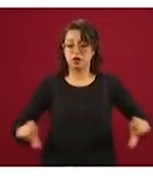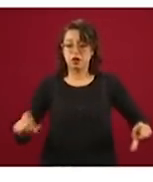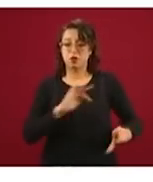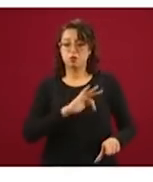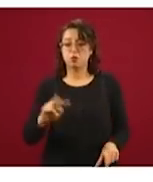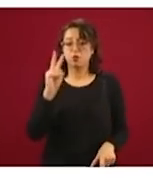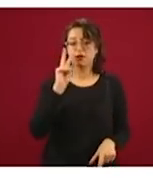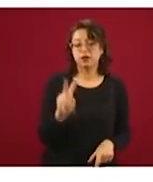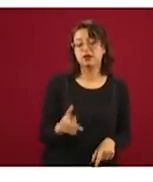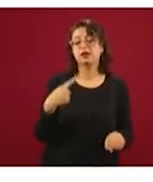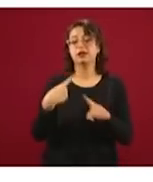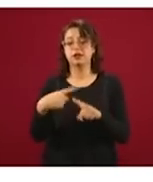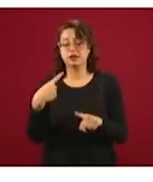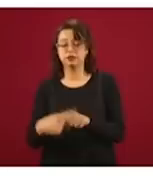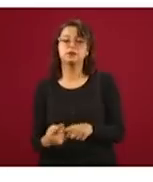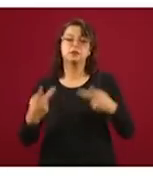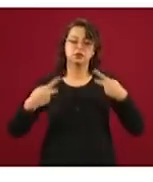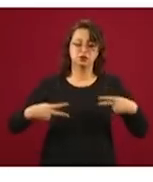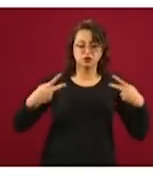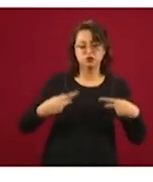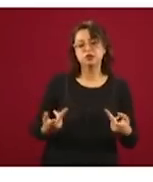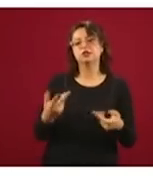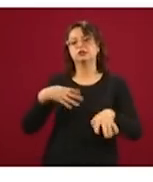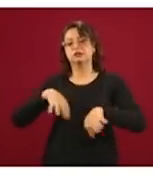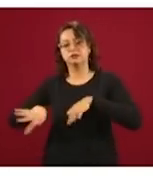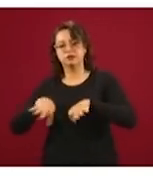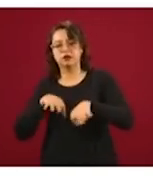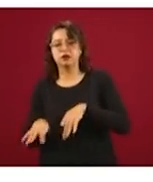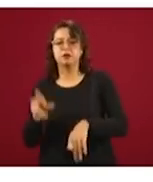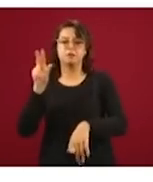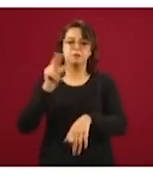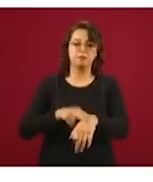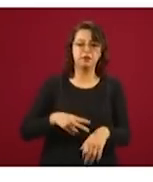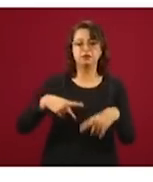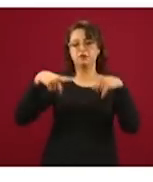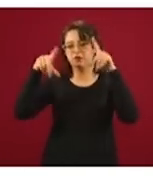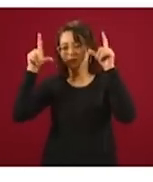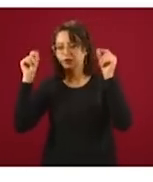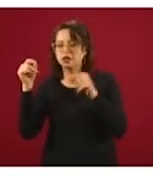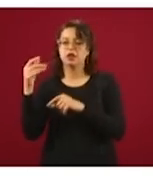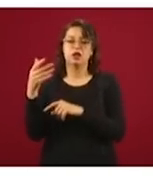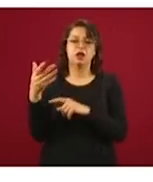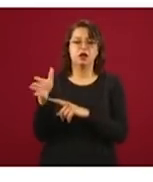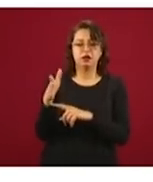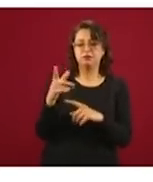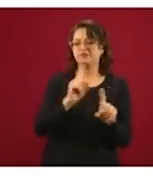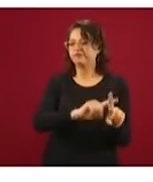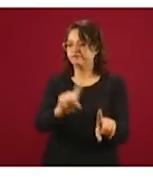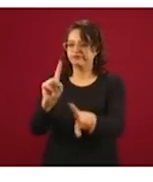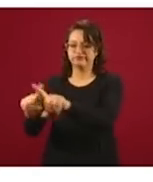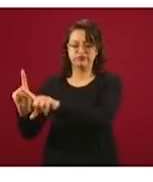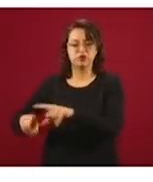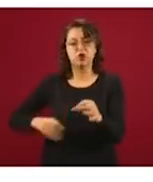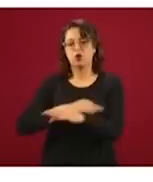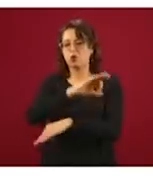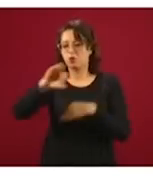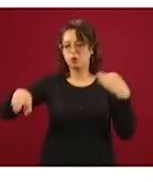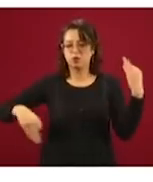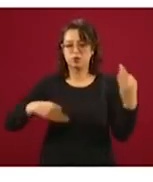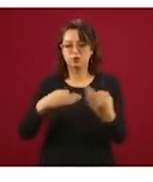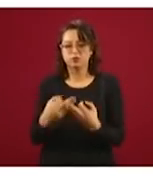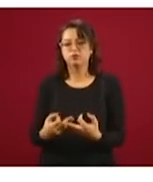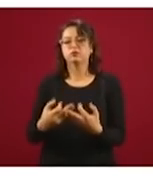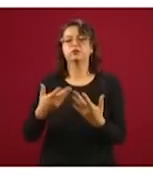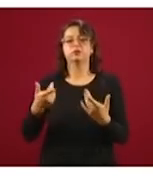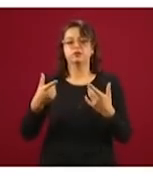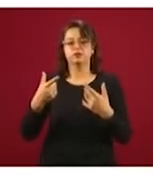son trabajadoras y trabajadores de todos los ámbitos necesarios para el funcionamiento de los servicios de salud. Son médicas y